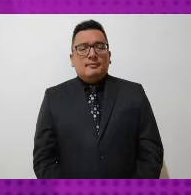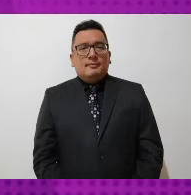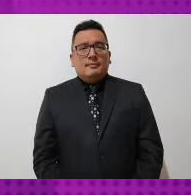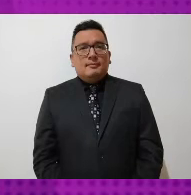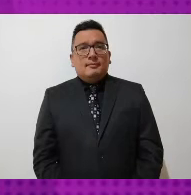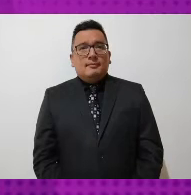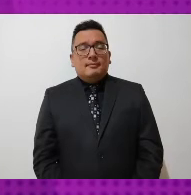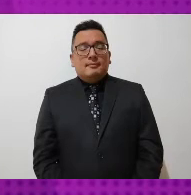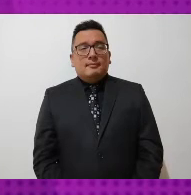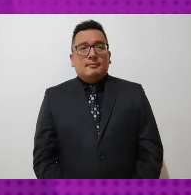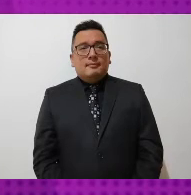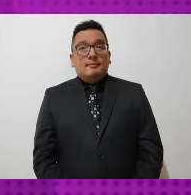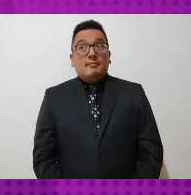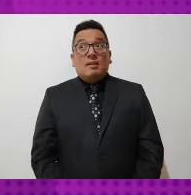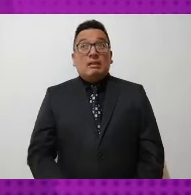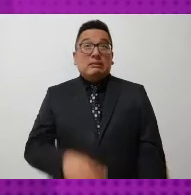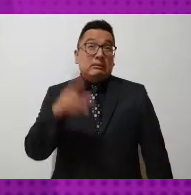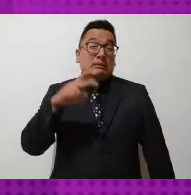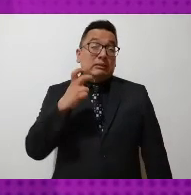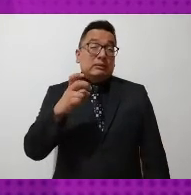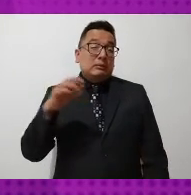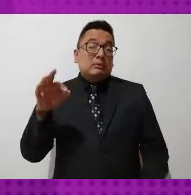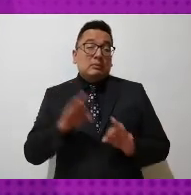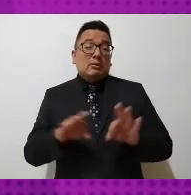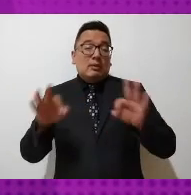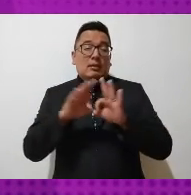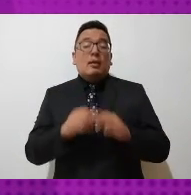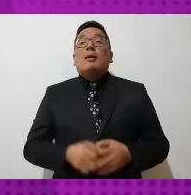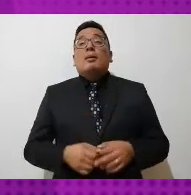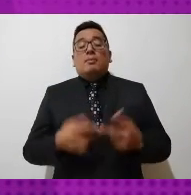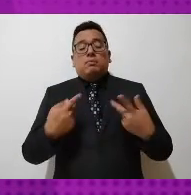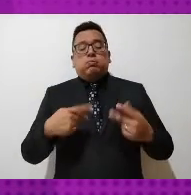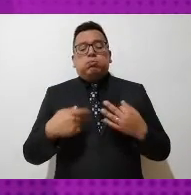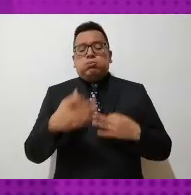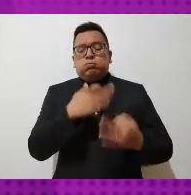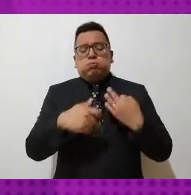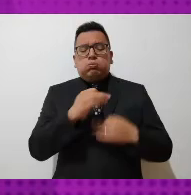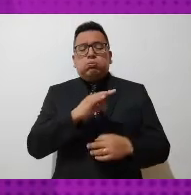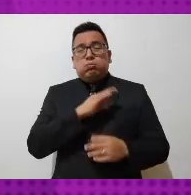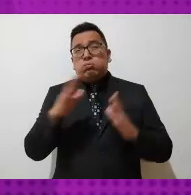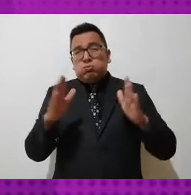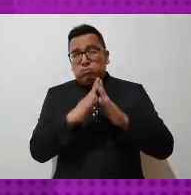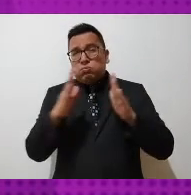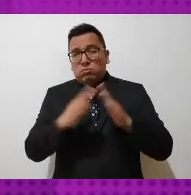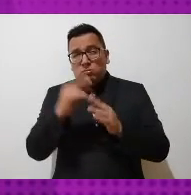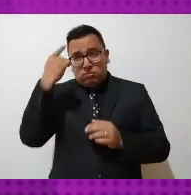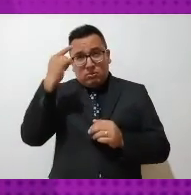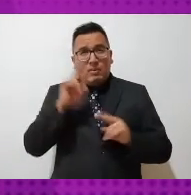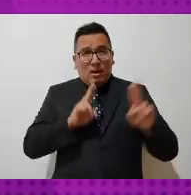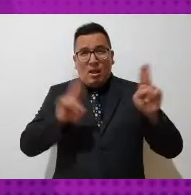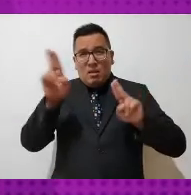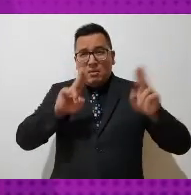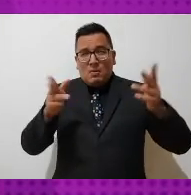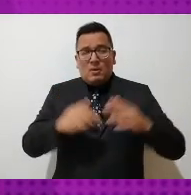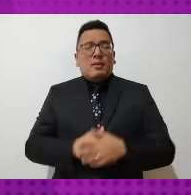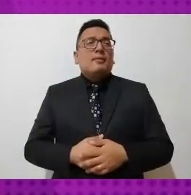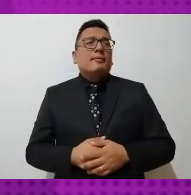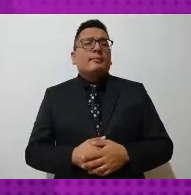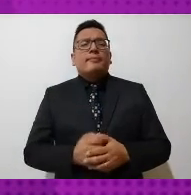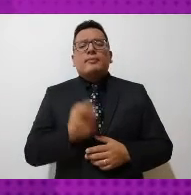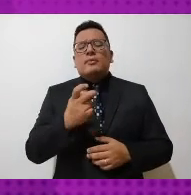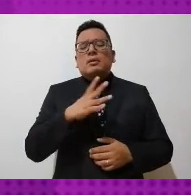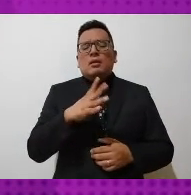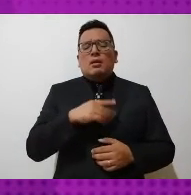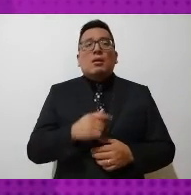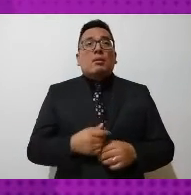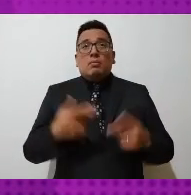Justamente eso es una parte importante, la participación de todas las personas dentro de la democracia y parte también desde esta idea de la sociedad civil